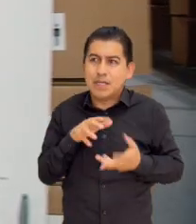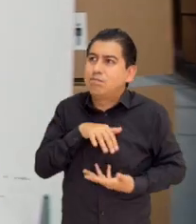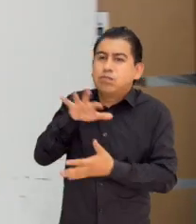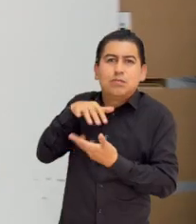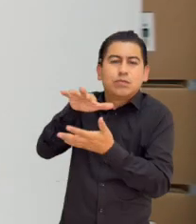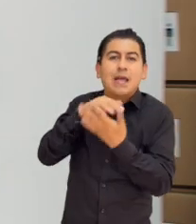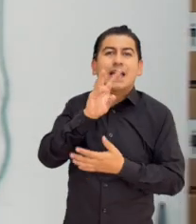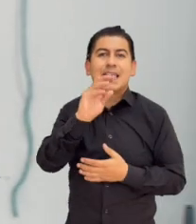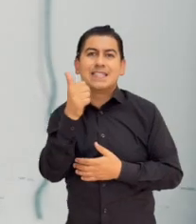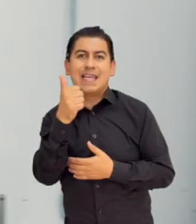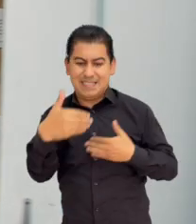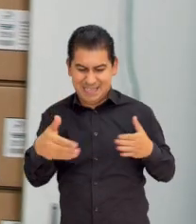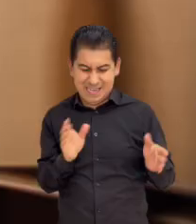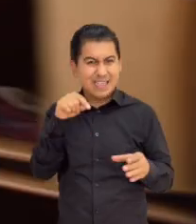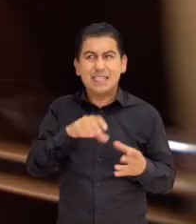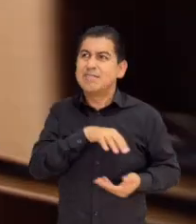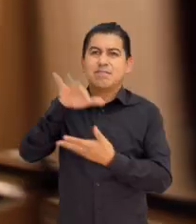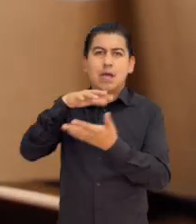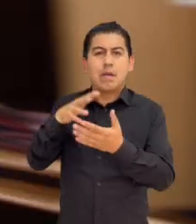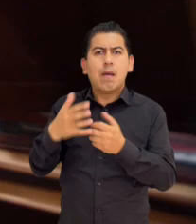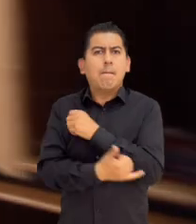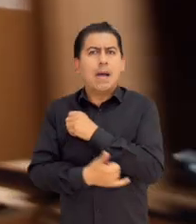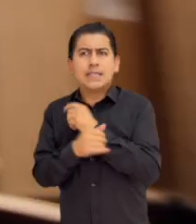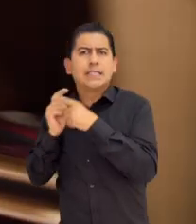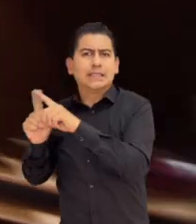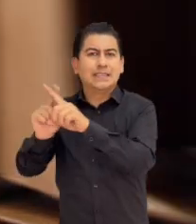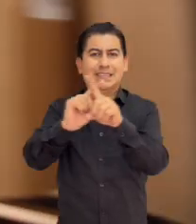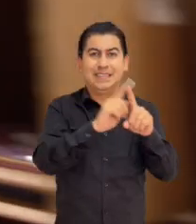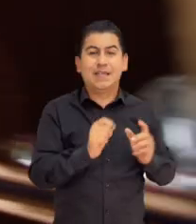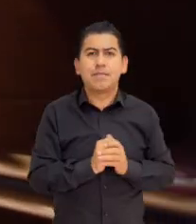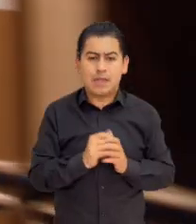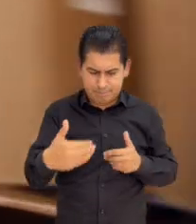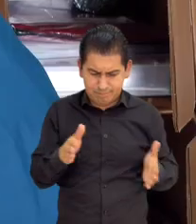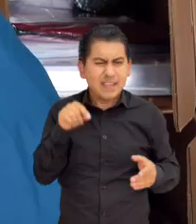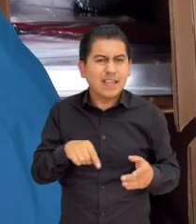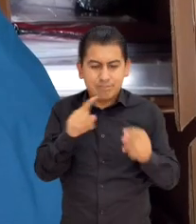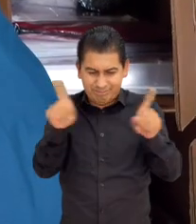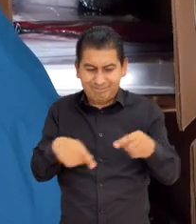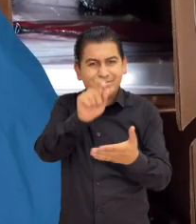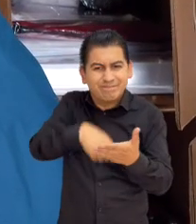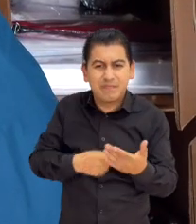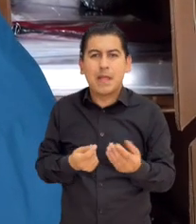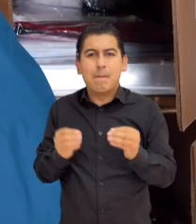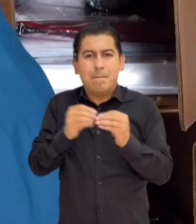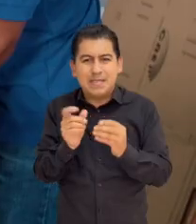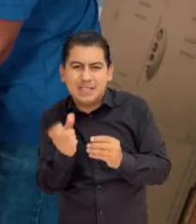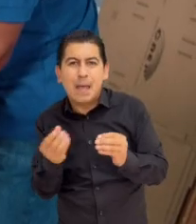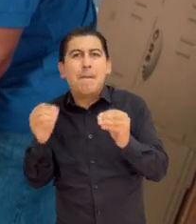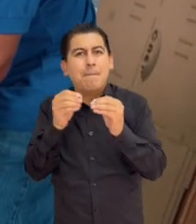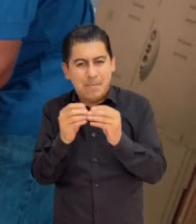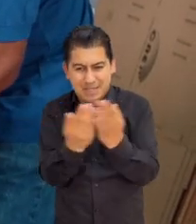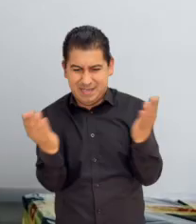de 610 paquetes electorales hacia las 3 circunscripciones del exterior. Los paquetes incluyen papeletas, documentos electorales,